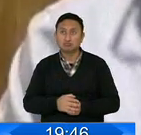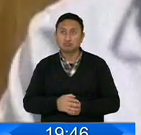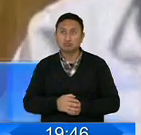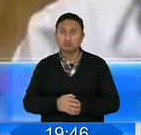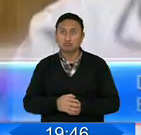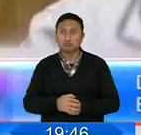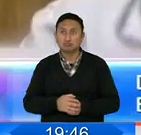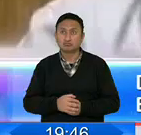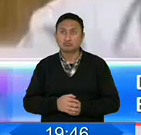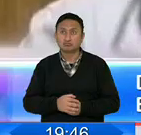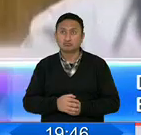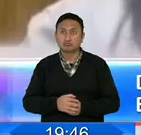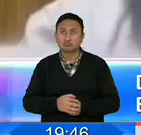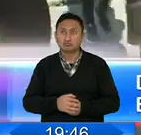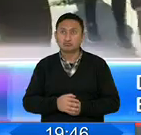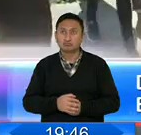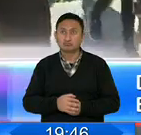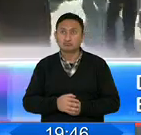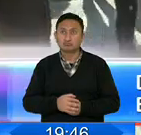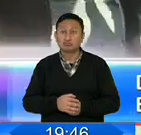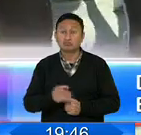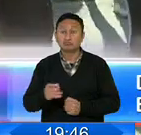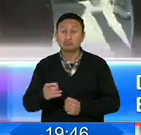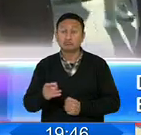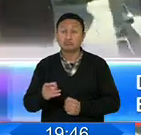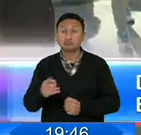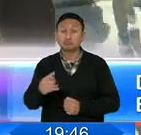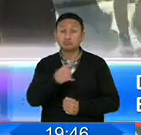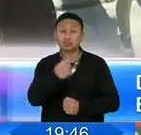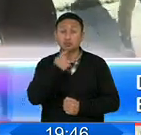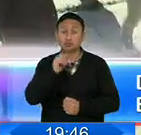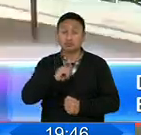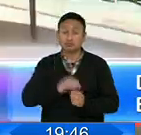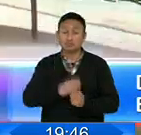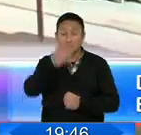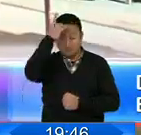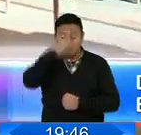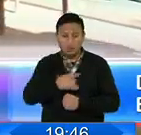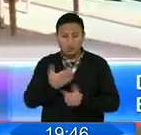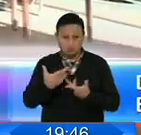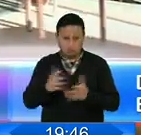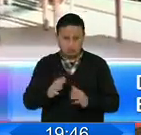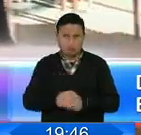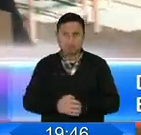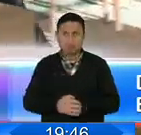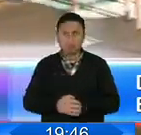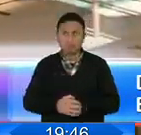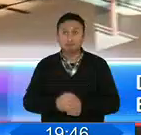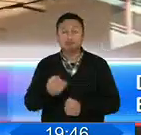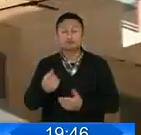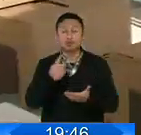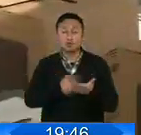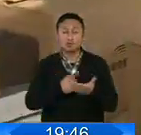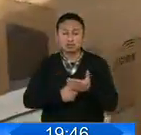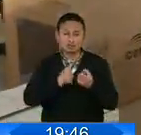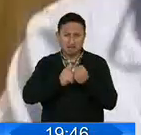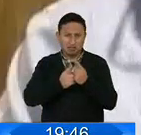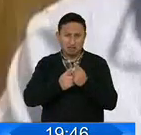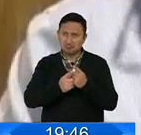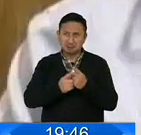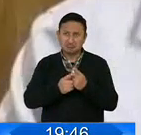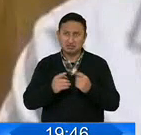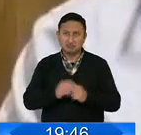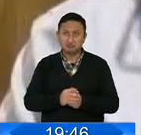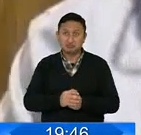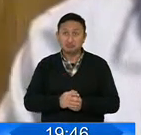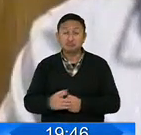de dar la palabra, etc. Moreno cree que la decisión de los votantes ya está dada y un debate no la cambiará. Creo que este tipo de